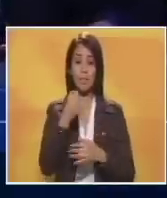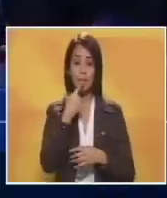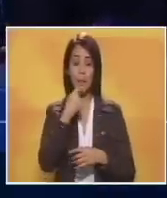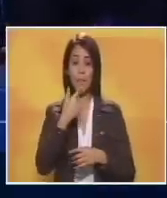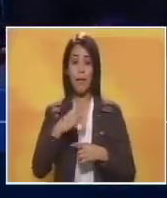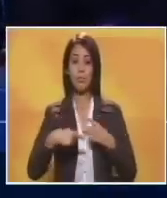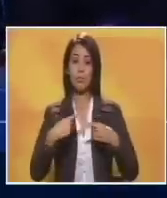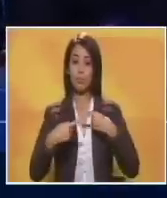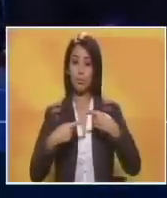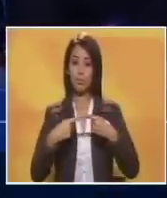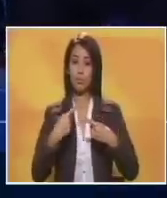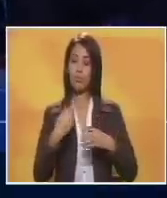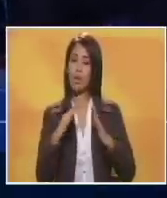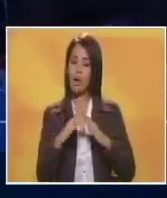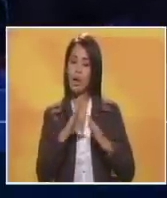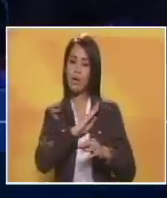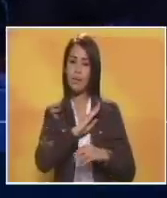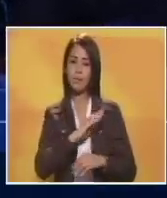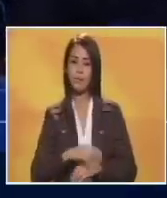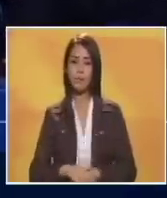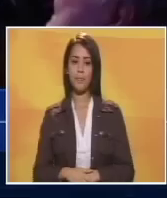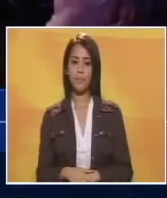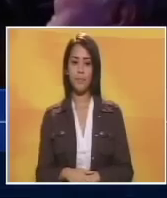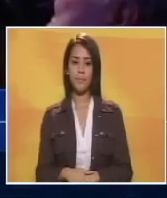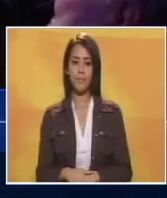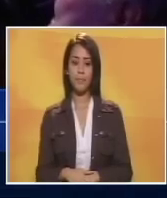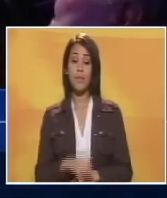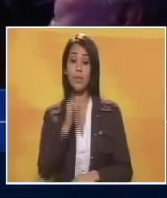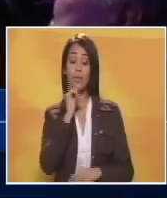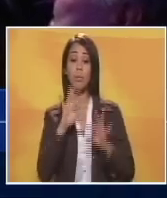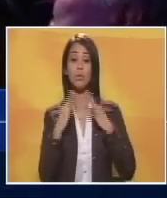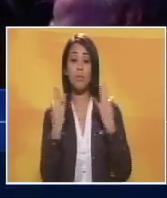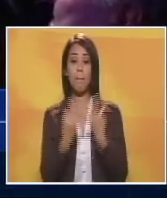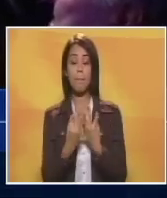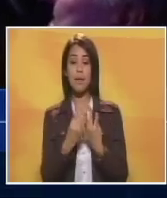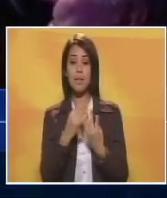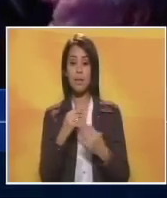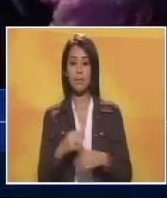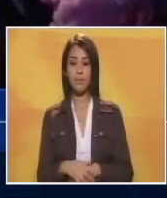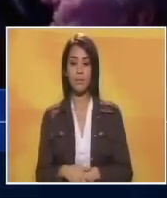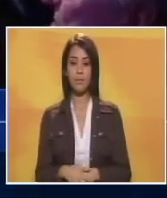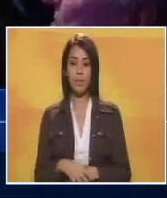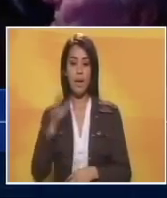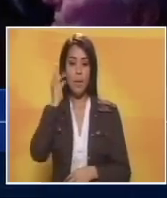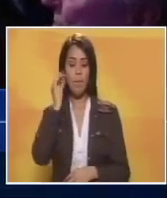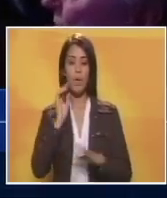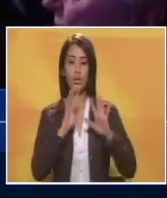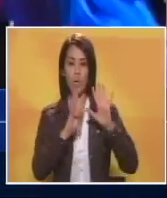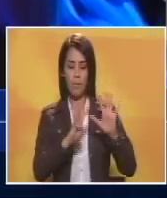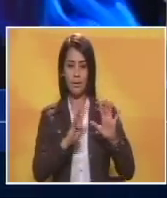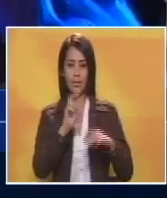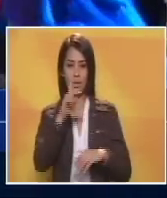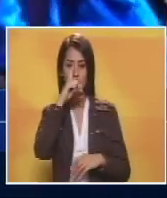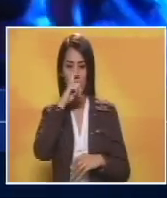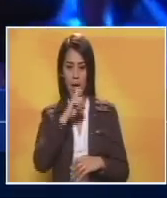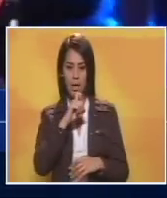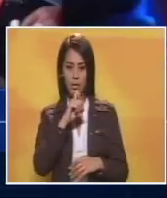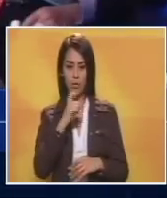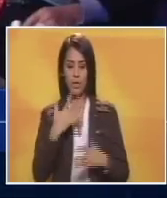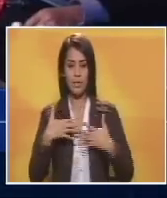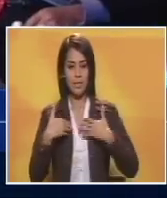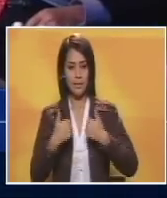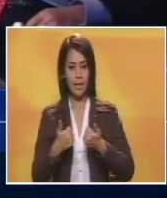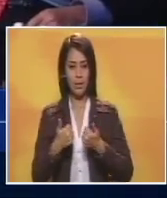tratamientos paliativos en su propio hogar. Así lo informó su familia en un comunicado. La mujer de 92 años de edad y cuyo estado de